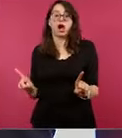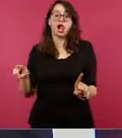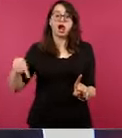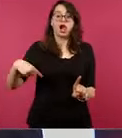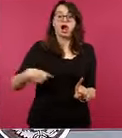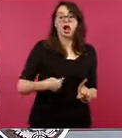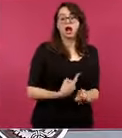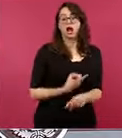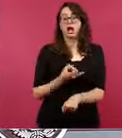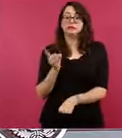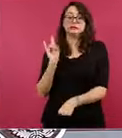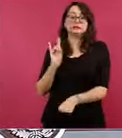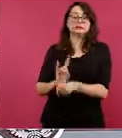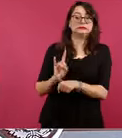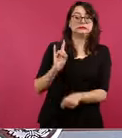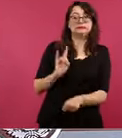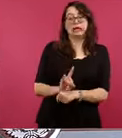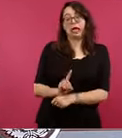No se definen.